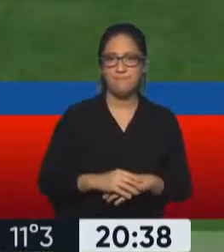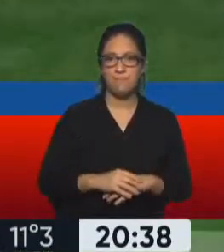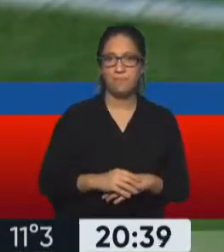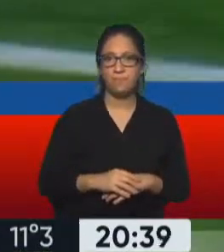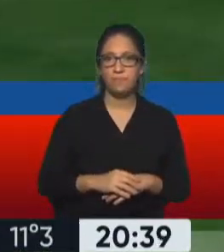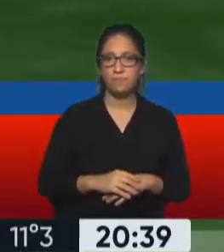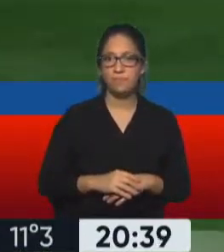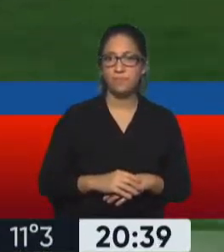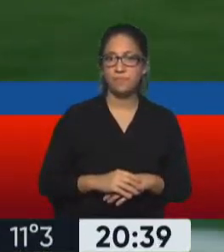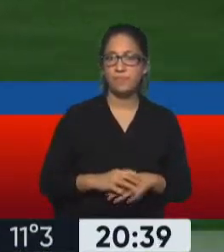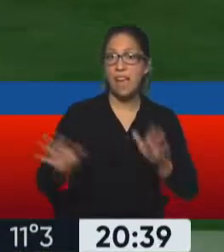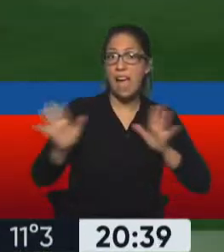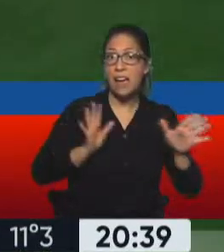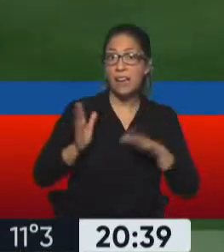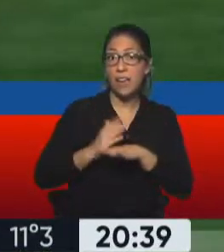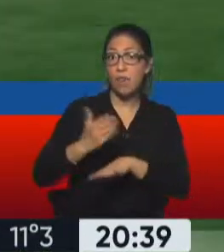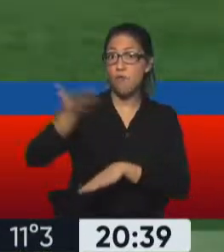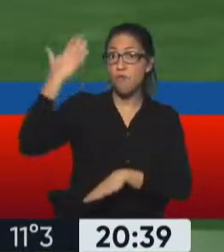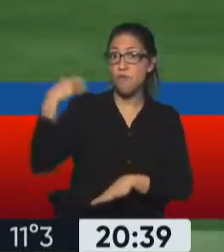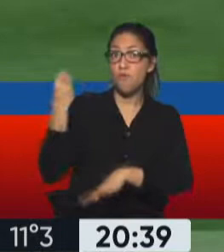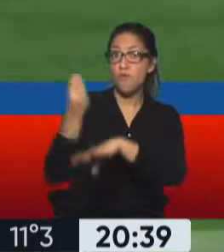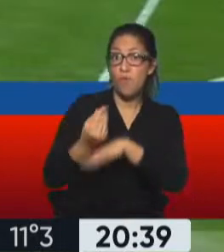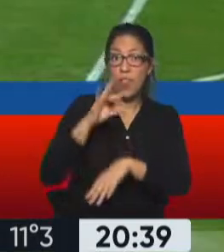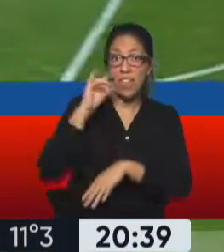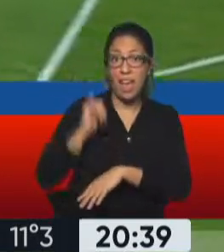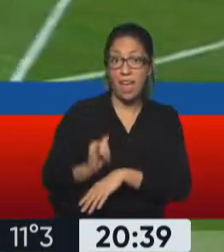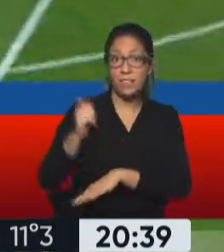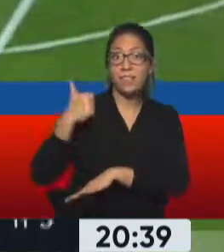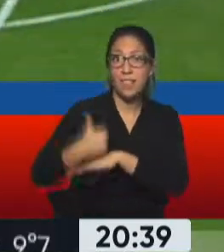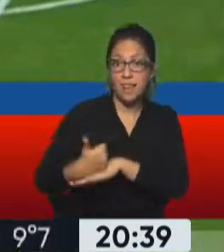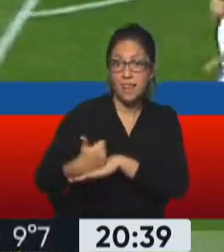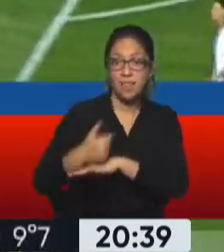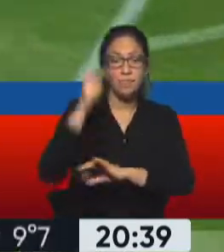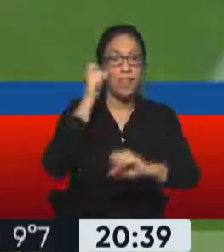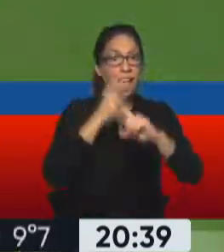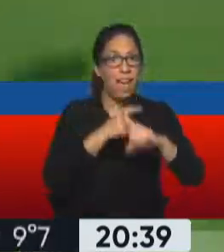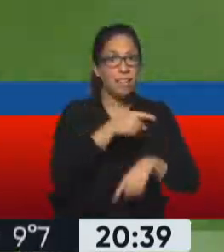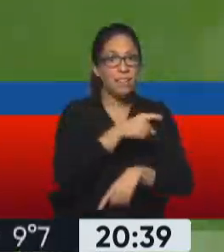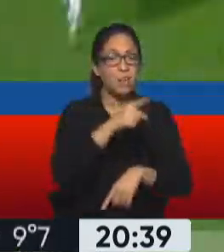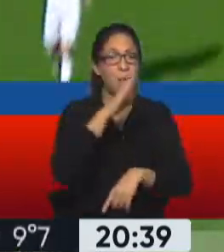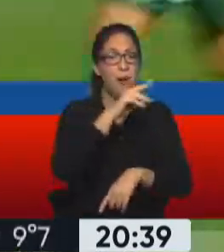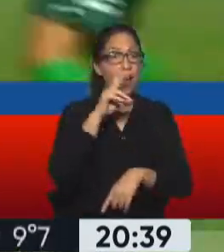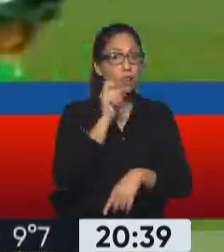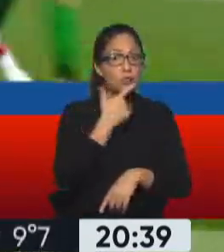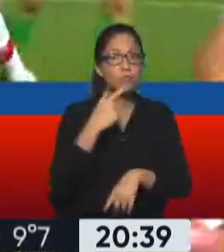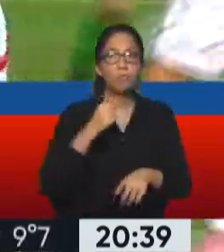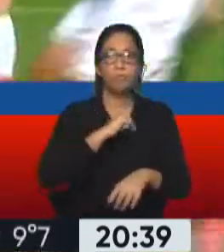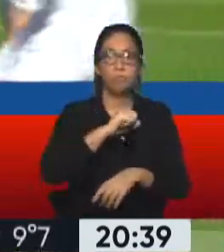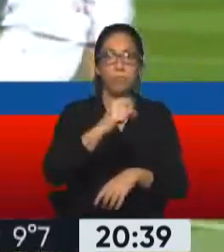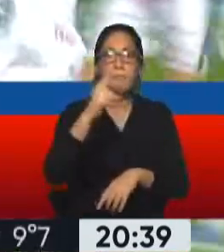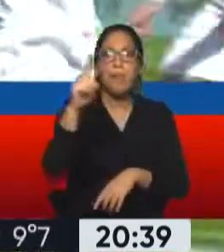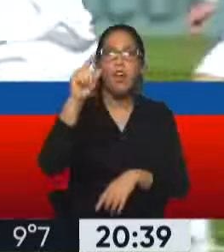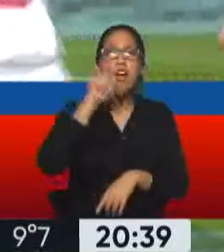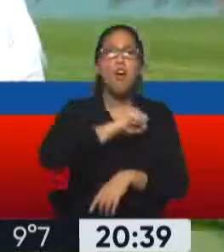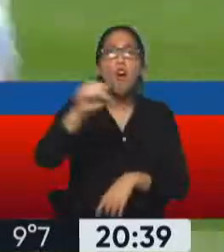su arquero histórico, Marcos Díaz, y un ex, Lucas Barrio, anota. Pero el gol es del